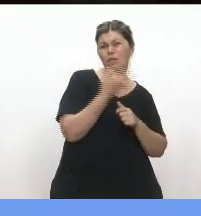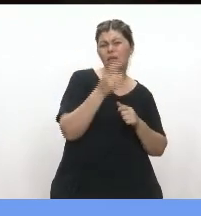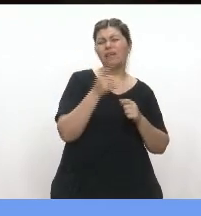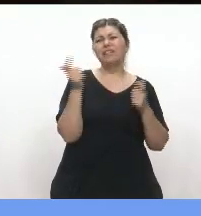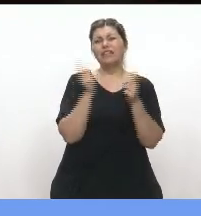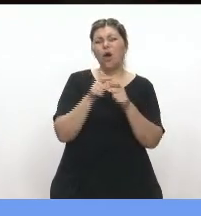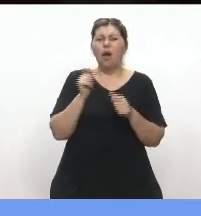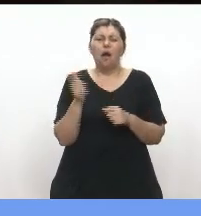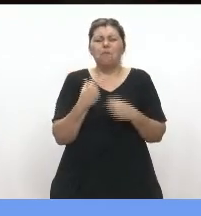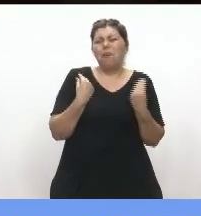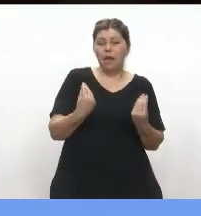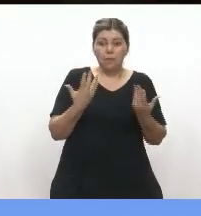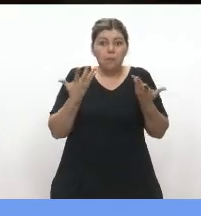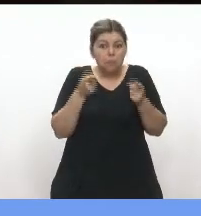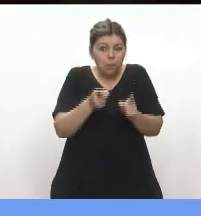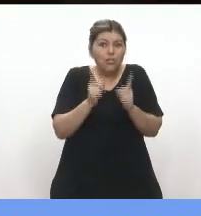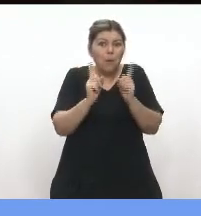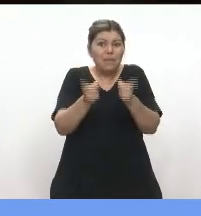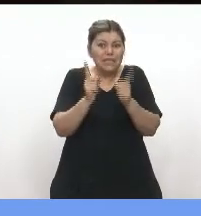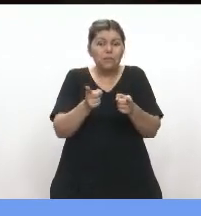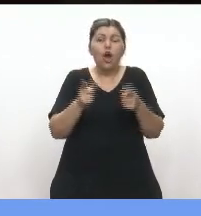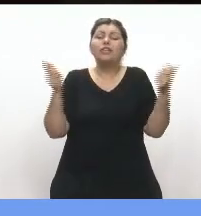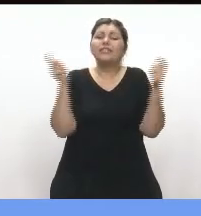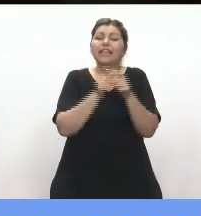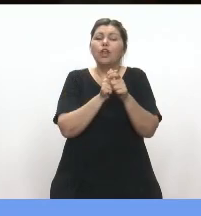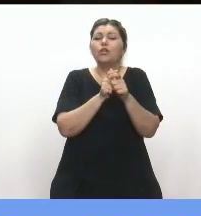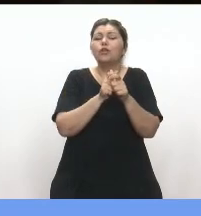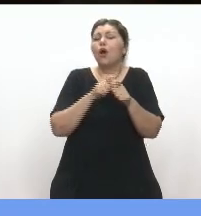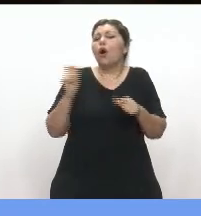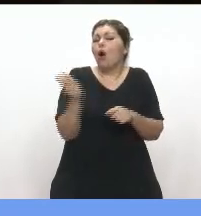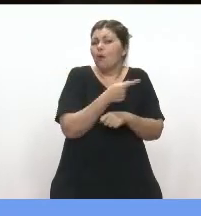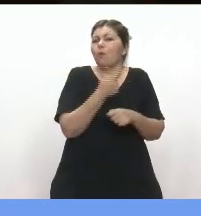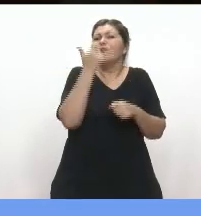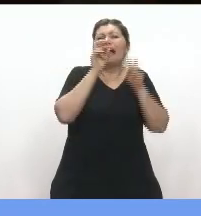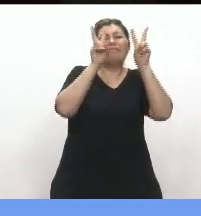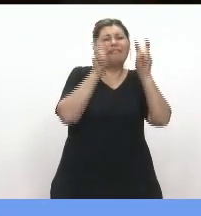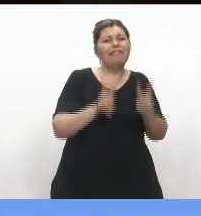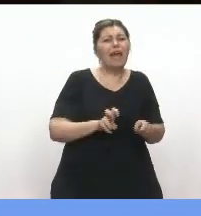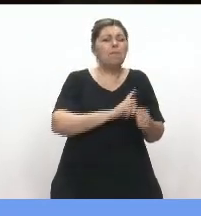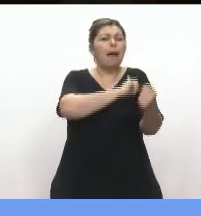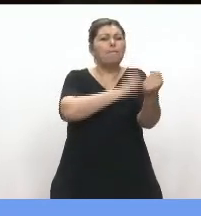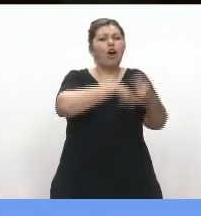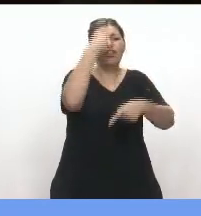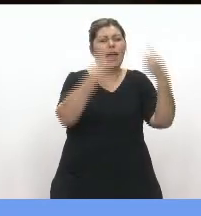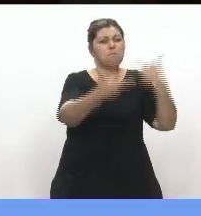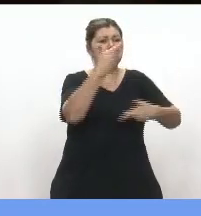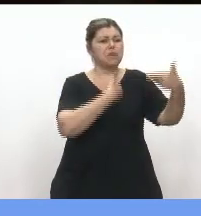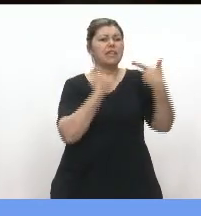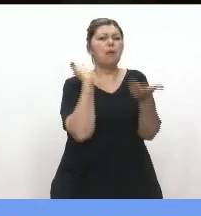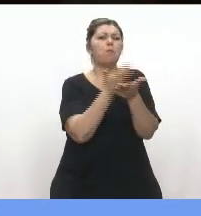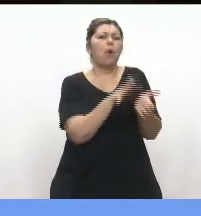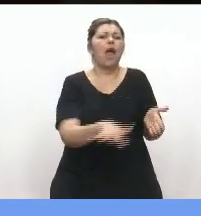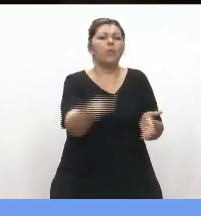extraordinaria? Justamente para eso, porque en las ordinarias tratamos todos los temas que piden todos los poderes y que pide el pueblo,